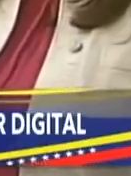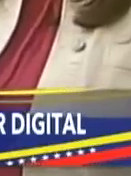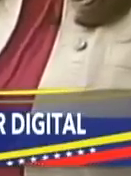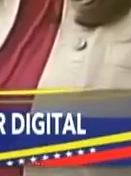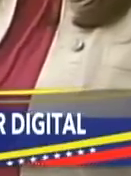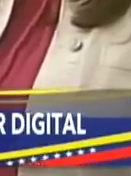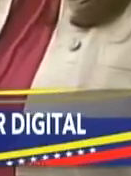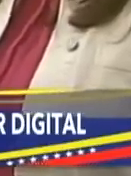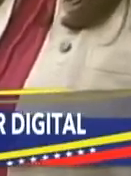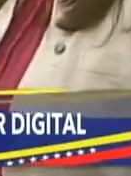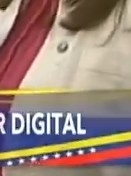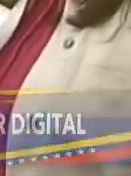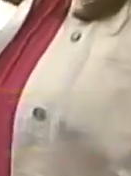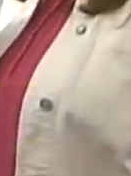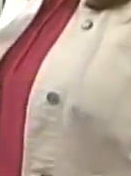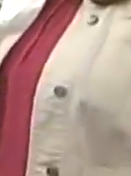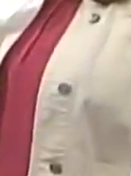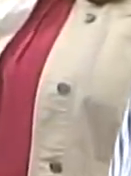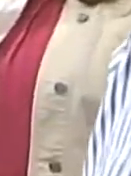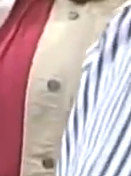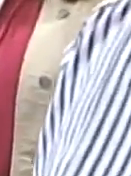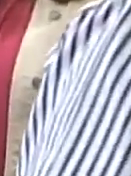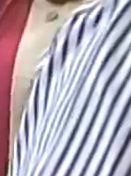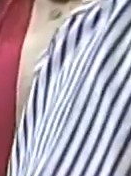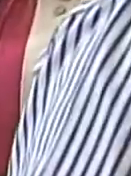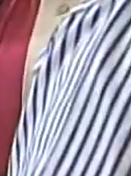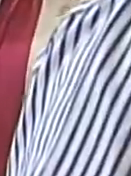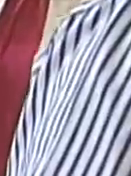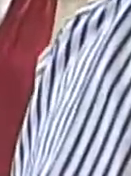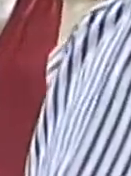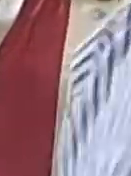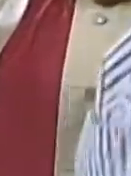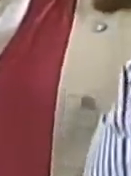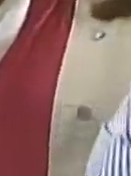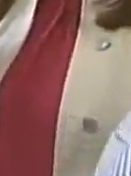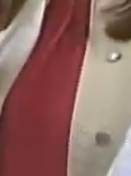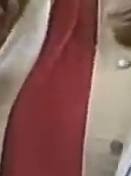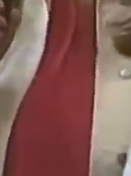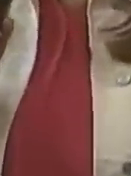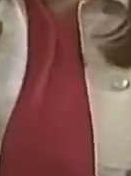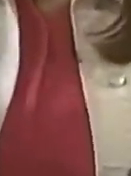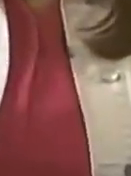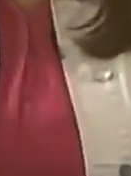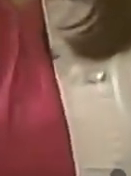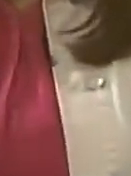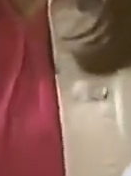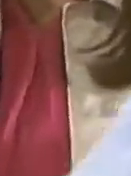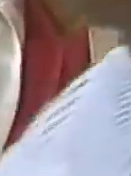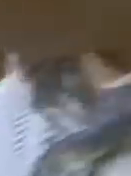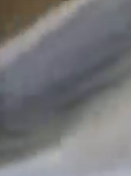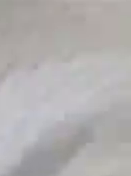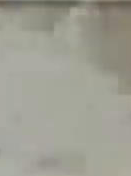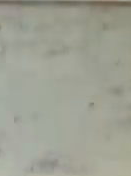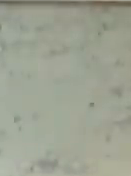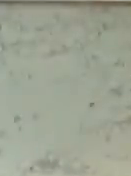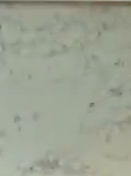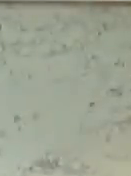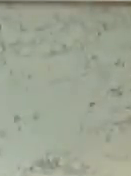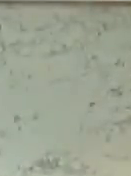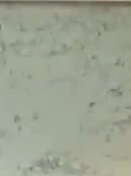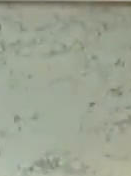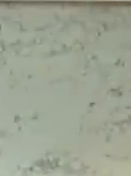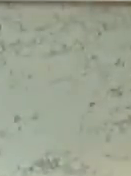de T. Bueno, muy bien, estos son los emprendimientos que tienen estos emprendedores,